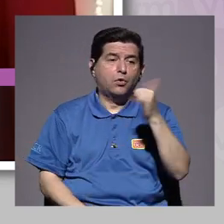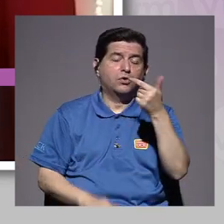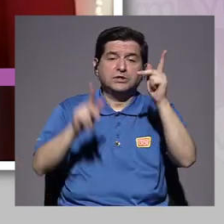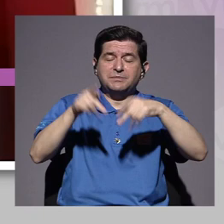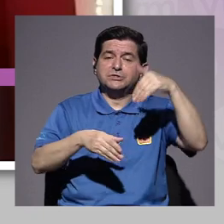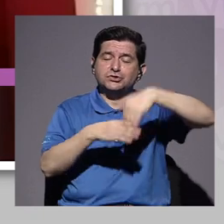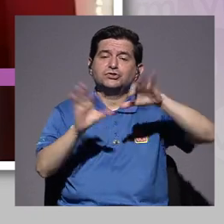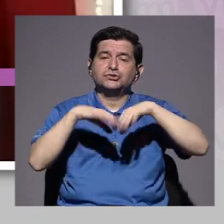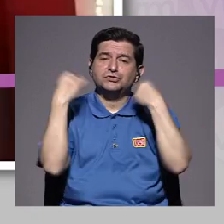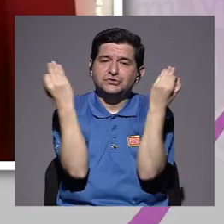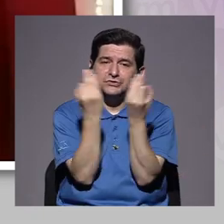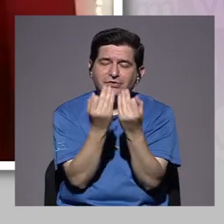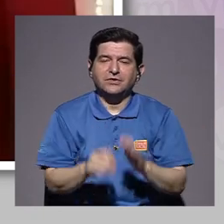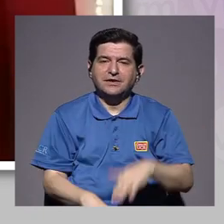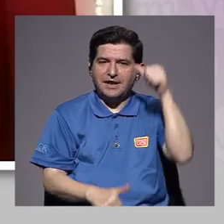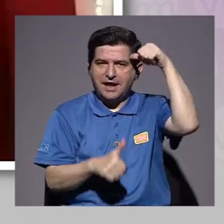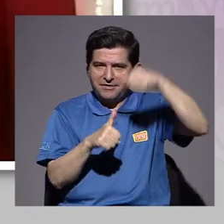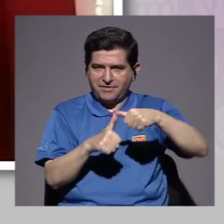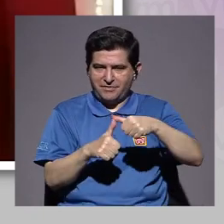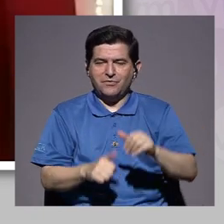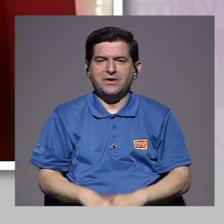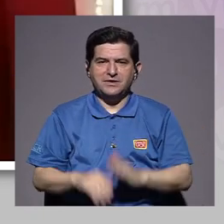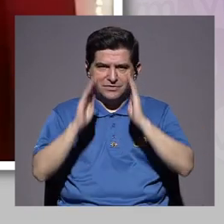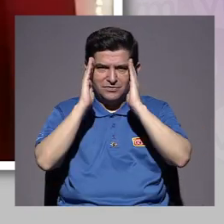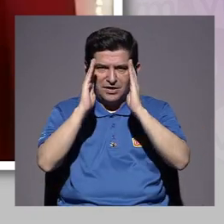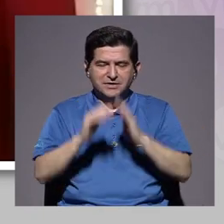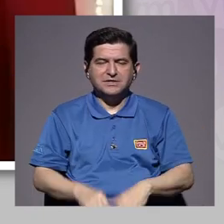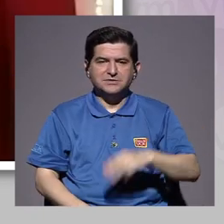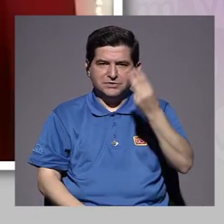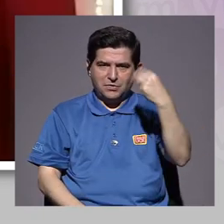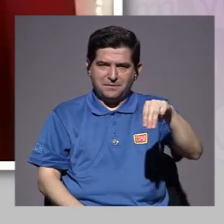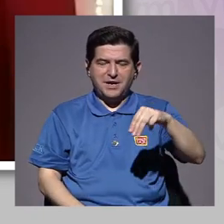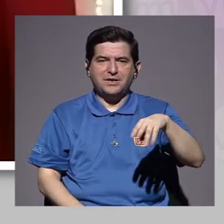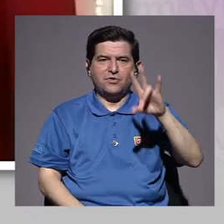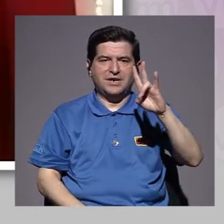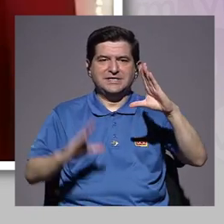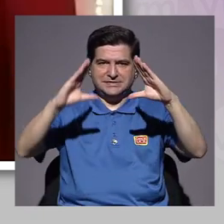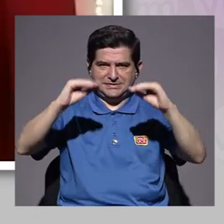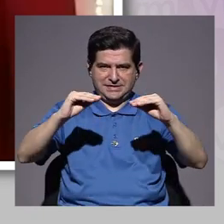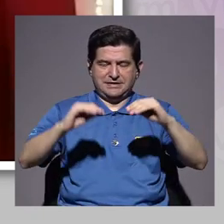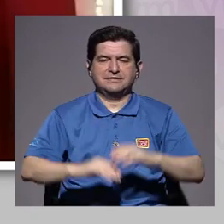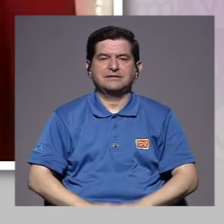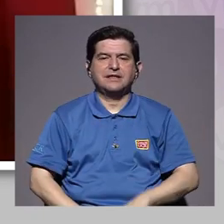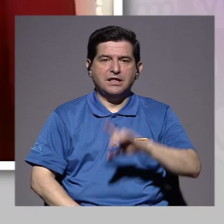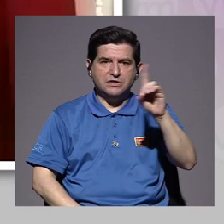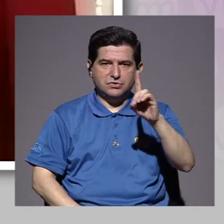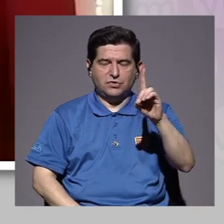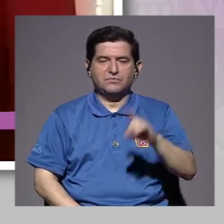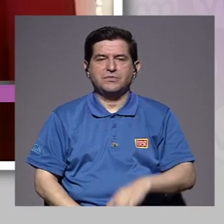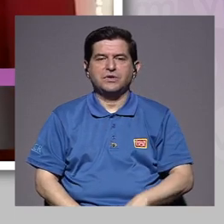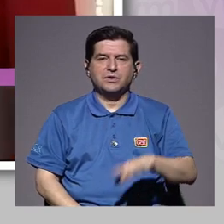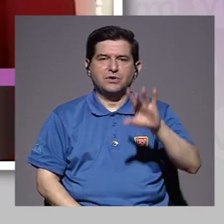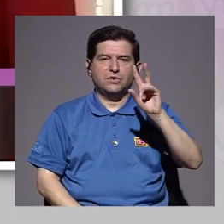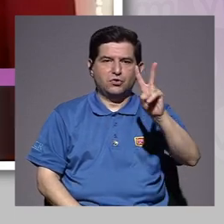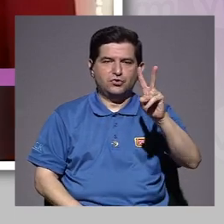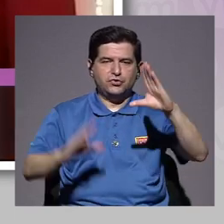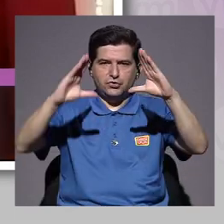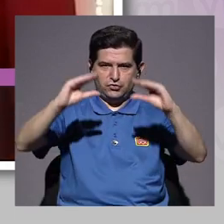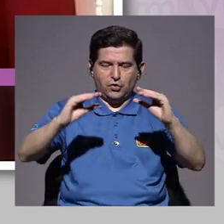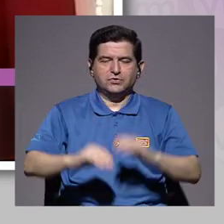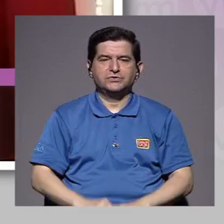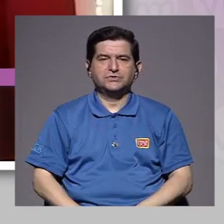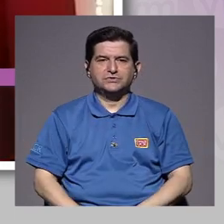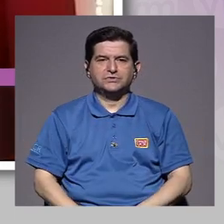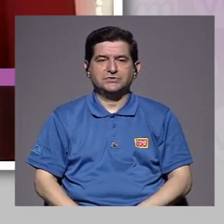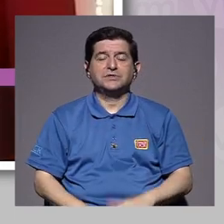o alguien de su familia. Les recuerdo que nos puede seguir viendo todos los miércoles a las 7 de la noche o los domingos a las 2 de